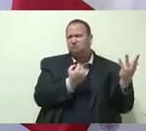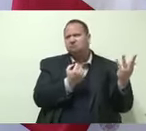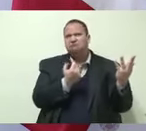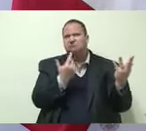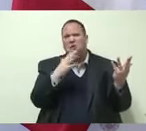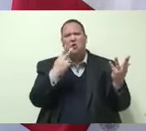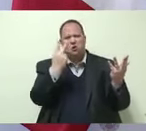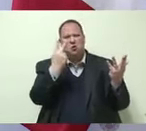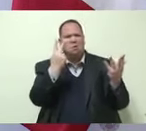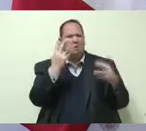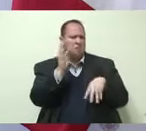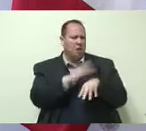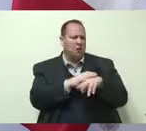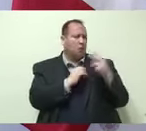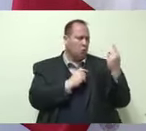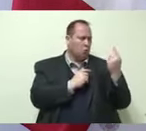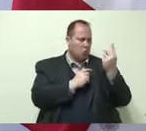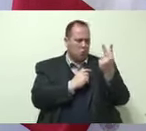al menos dos más.